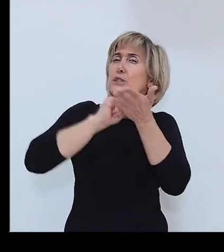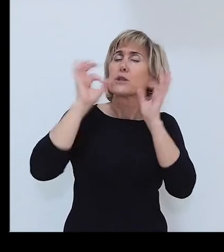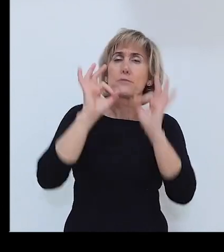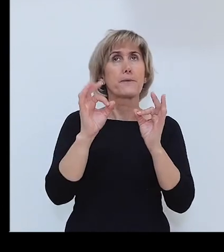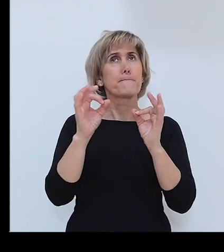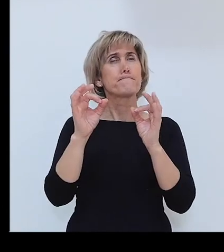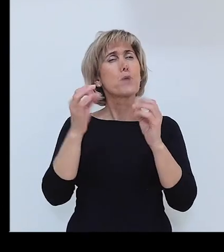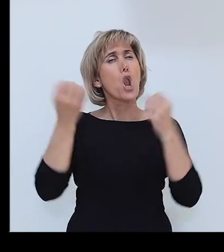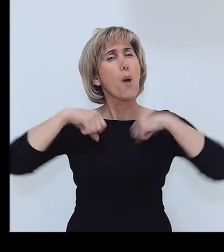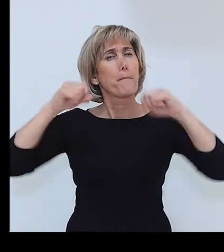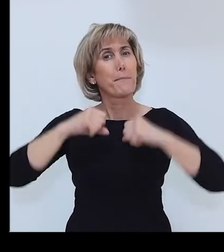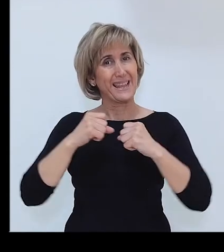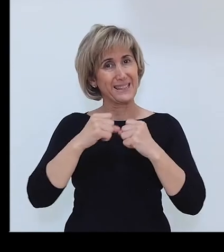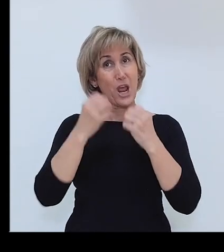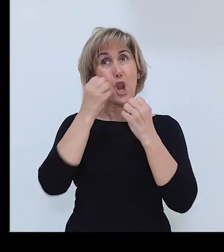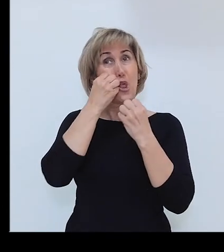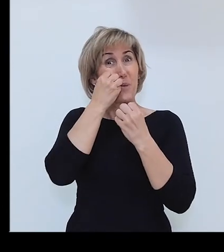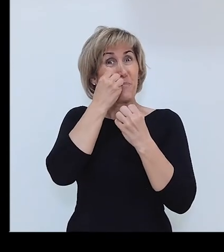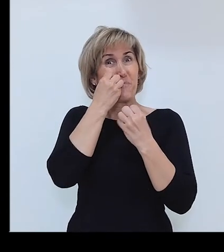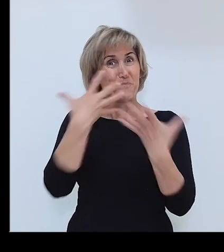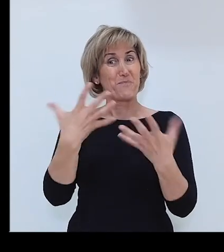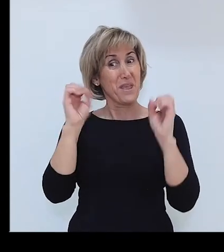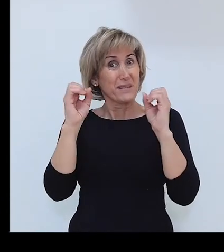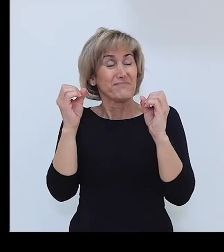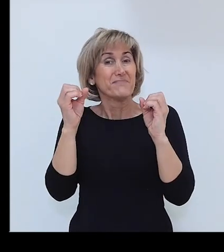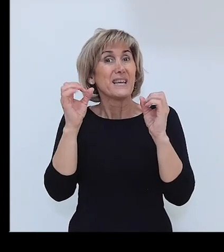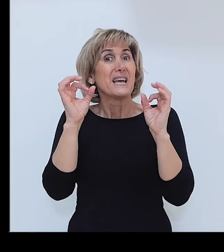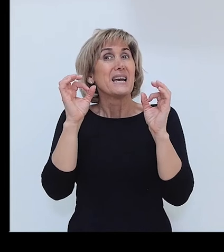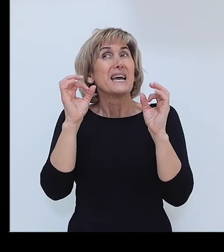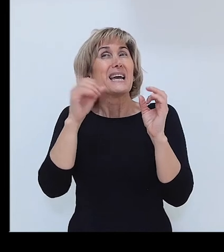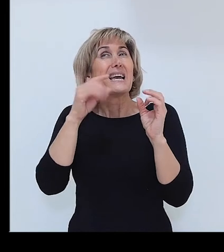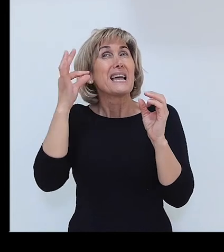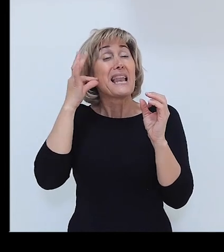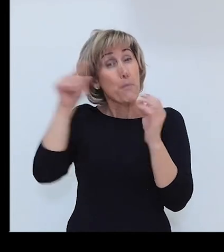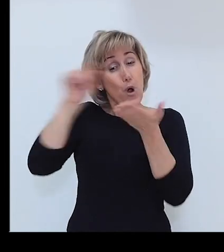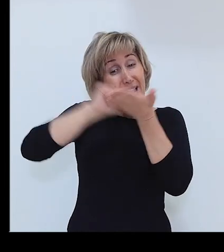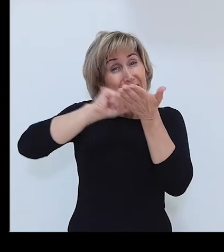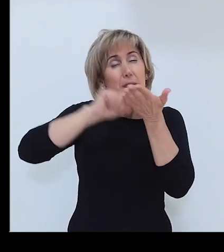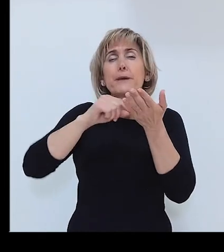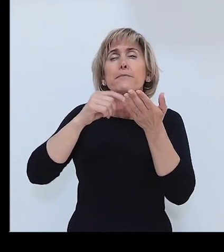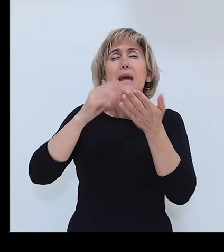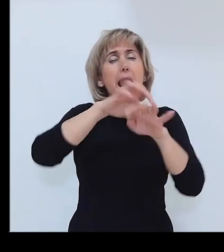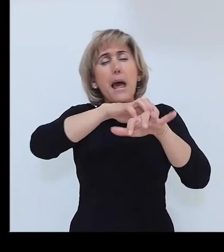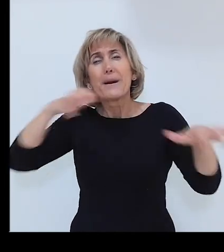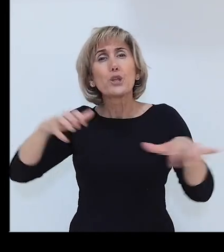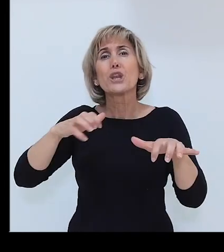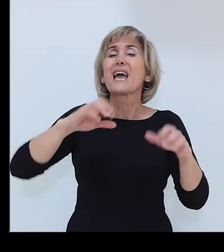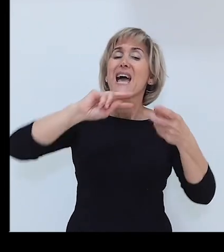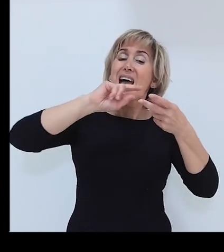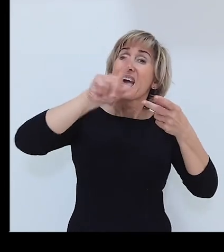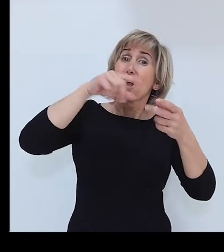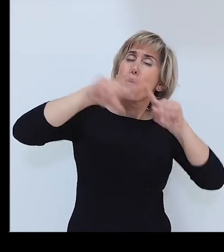pues, escritora sobre la divinidad práctica. O sea, sí, la mayoría de lo que escribe Martineau, yo creo que no está